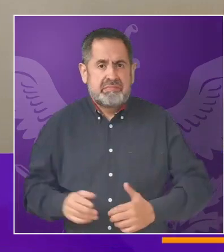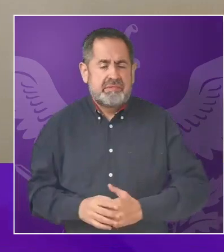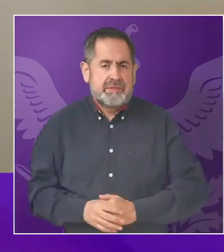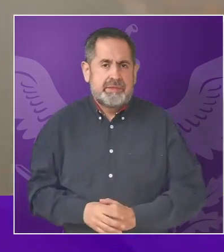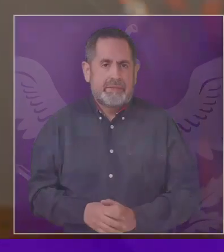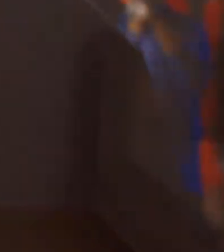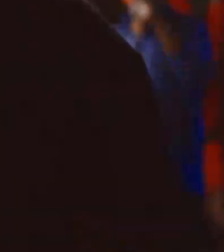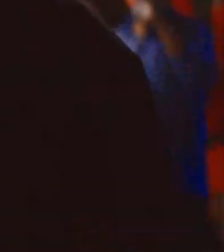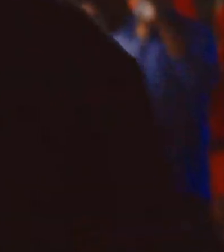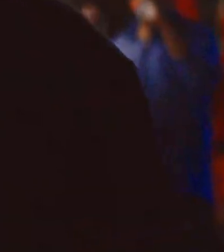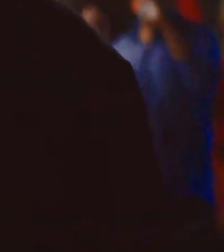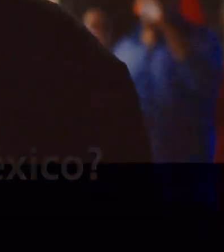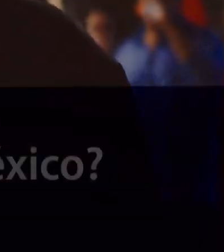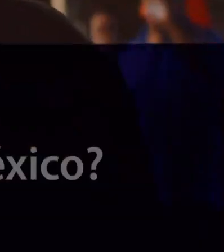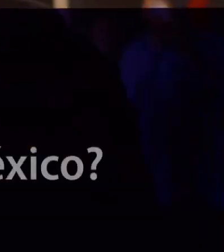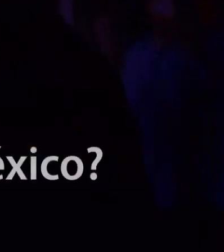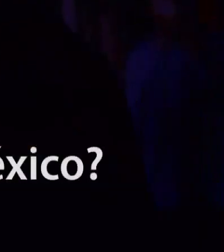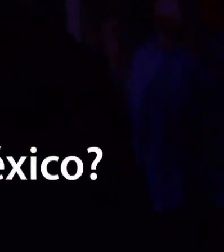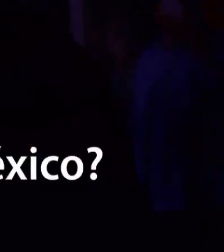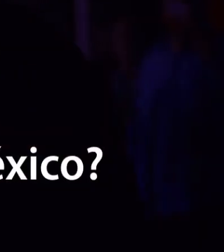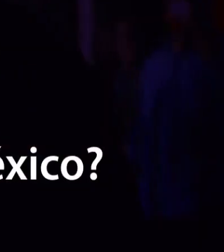propias mujeres.